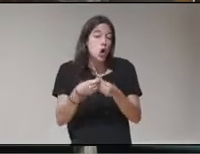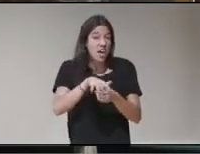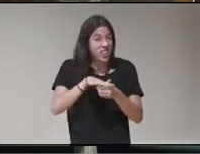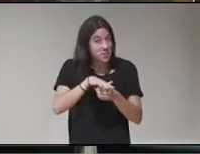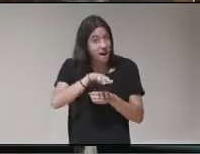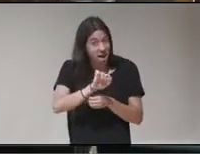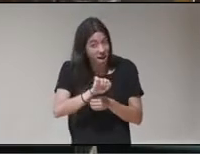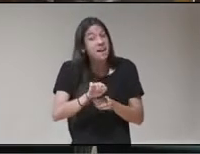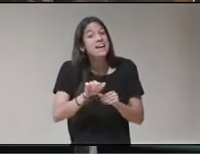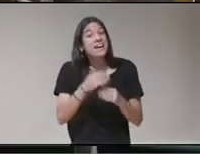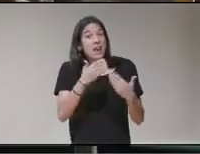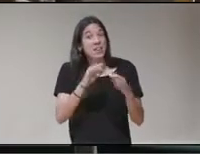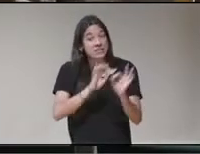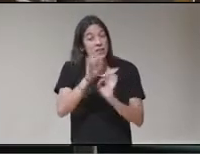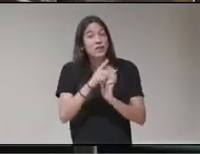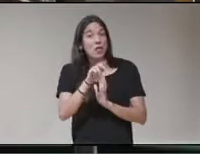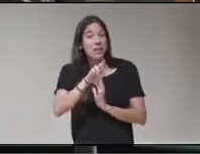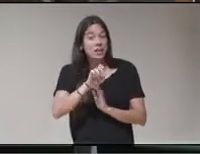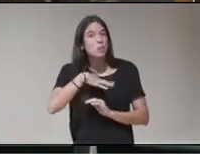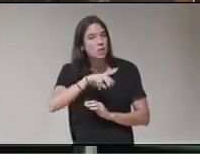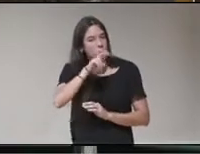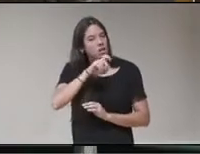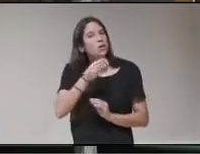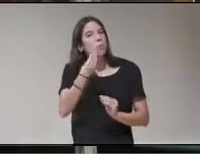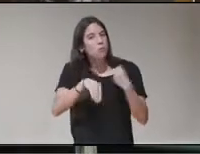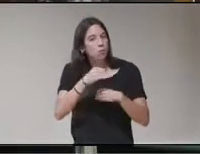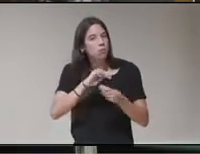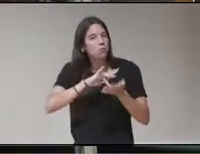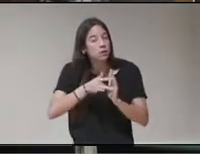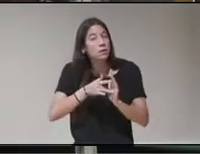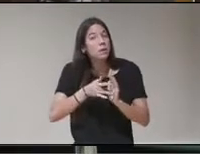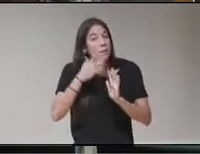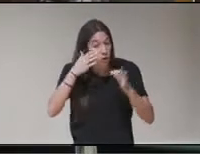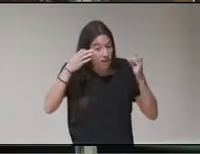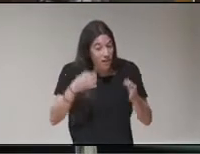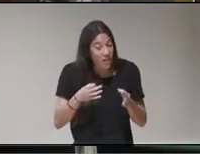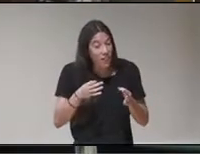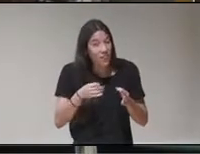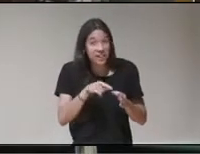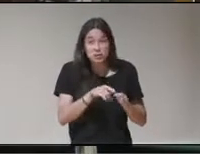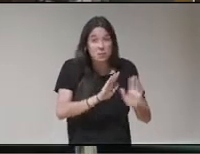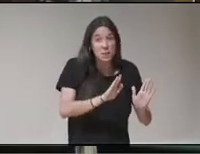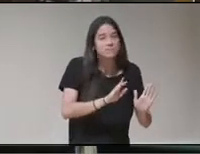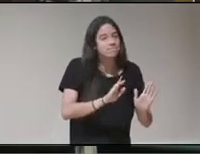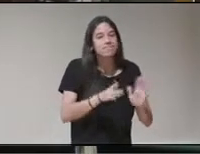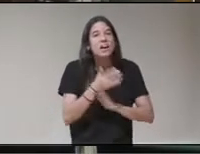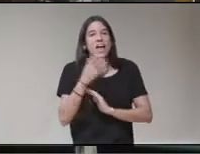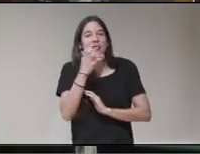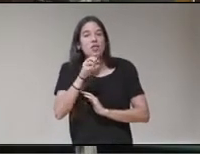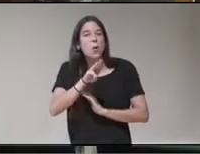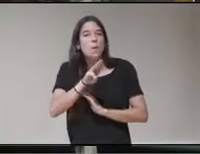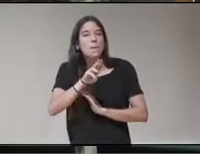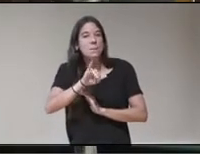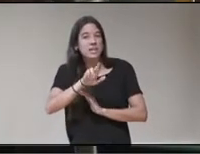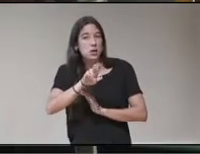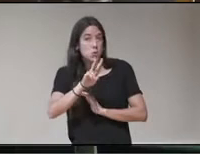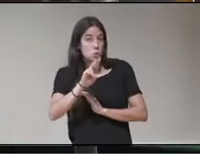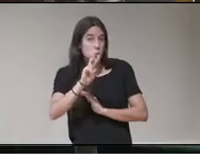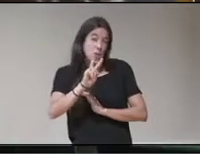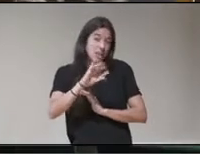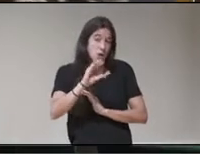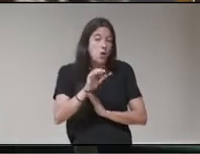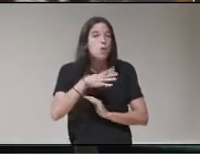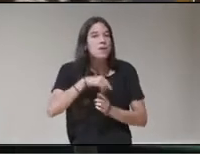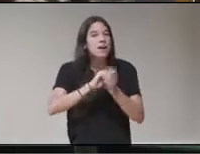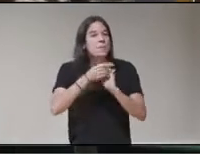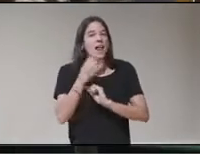consumir oxígeno, pero no es lo que ocurre. Lo que va a ocurrir es que este ácido pirúvico va a pasar a ácido láctico por el efecto Warburg que